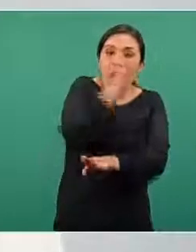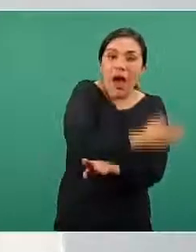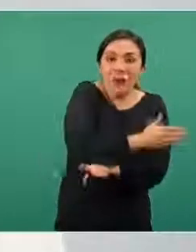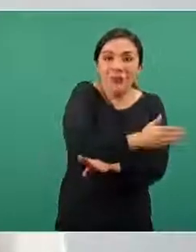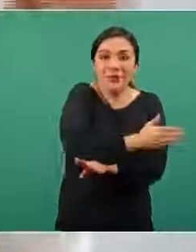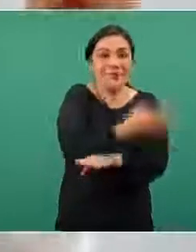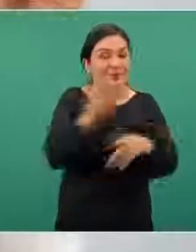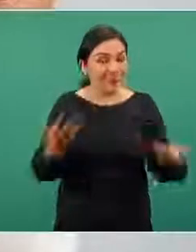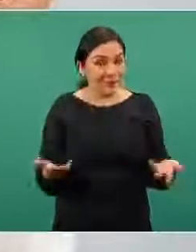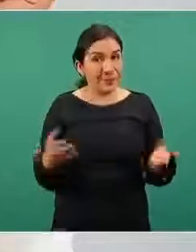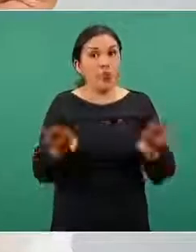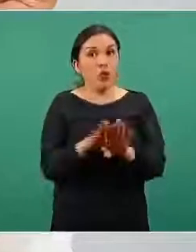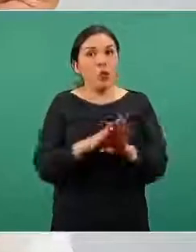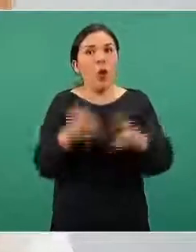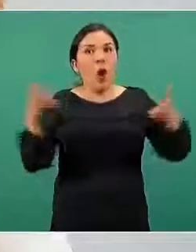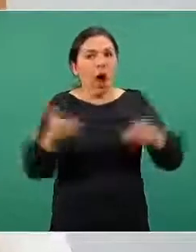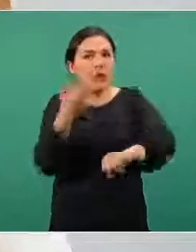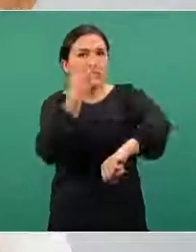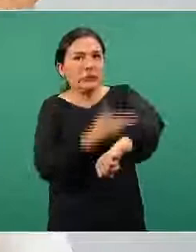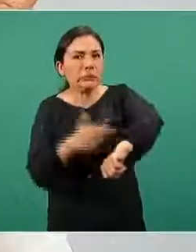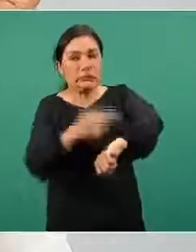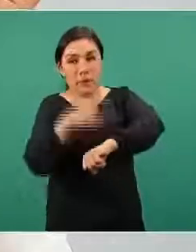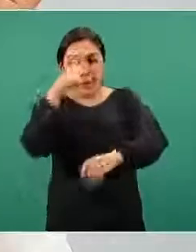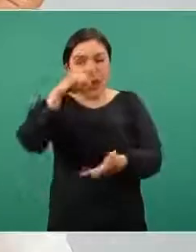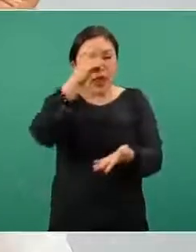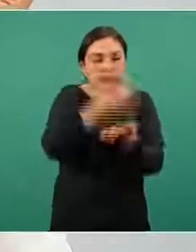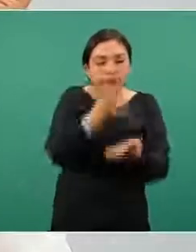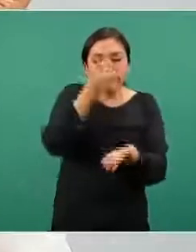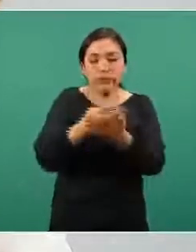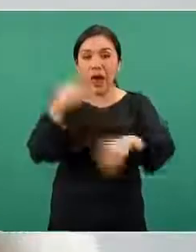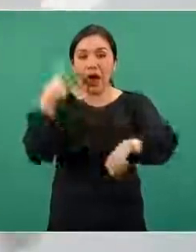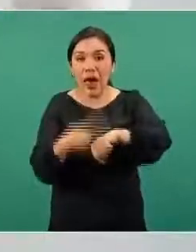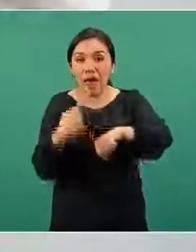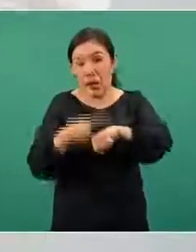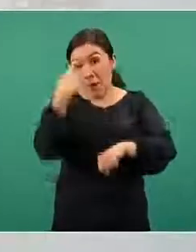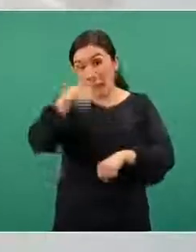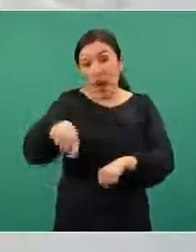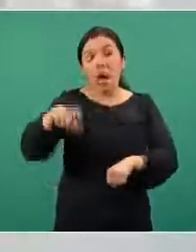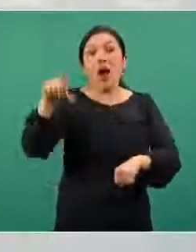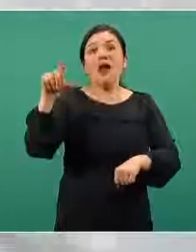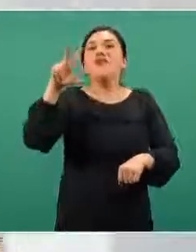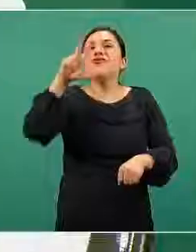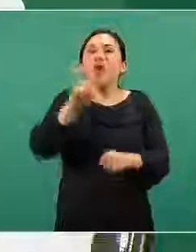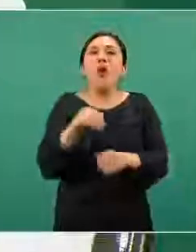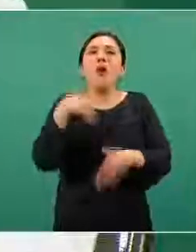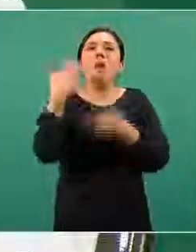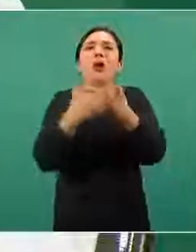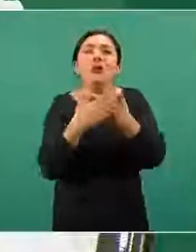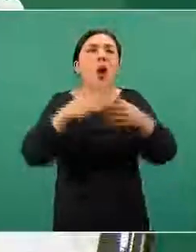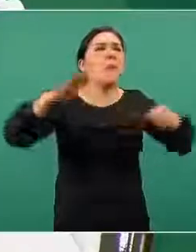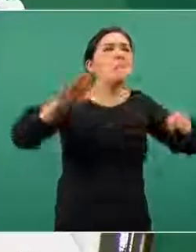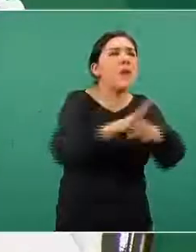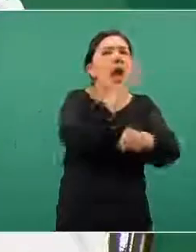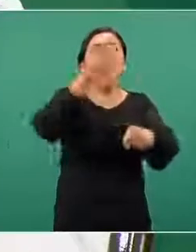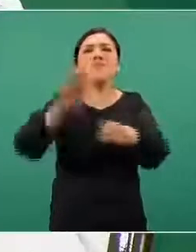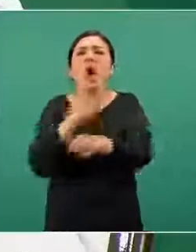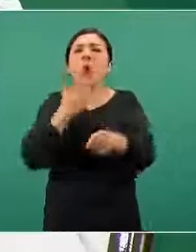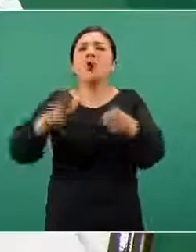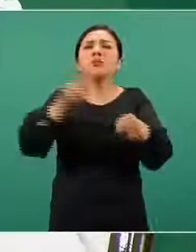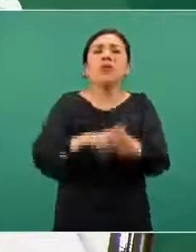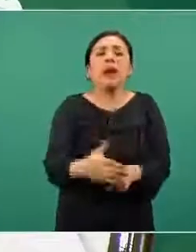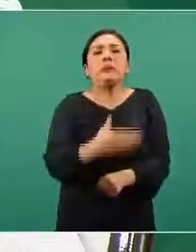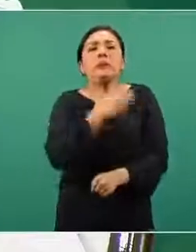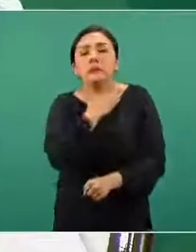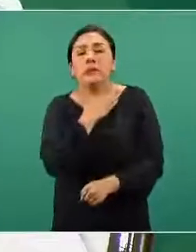todo el proceso de detección de enfermedades, para que finalmente no abarrotemos los grandes hospitales,